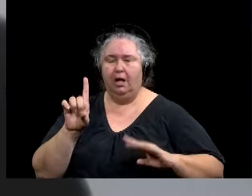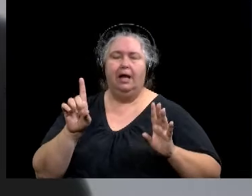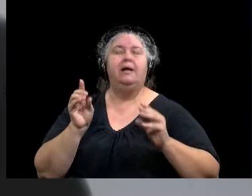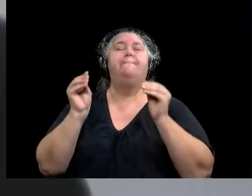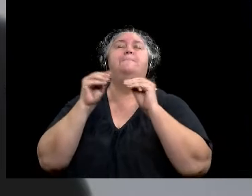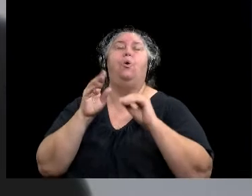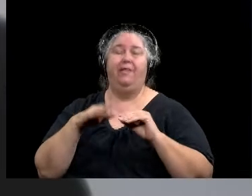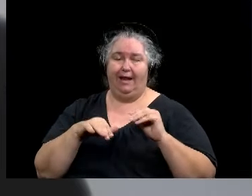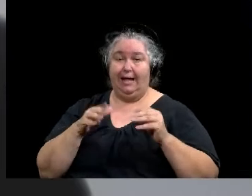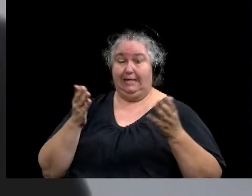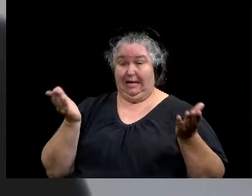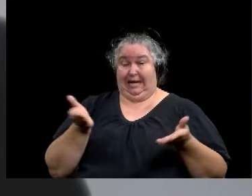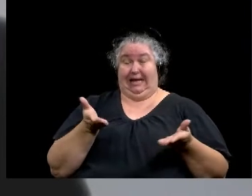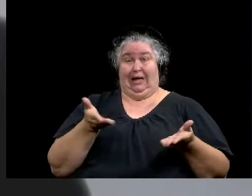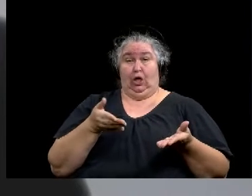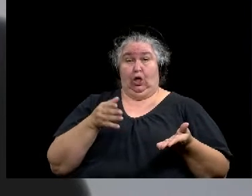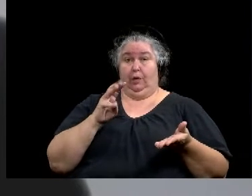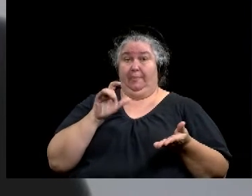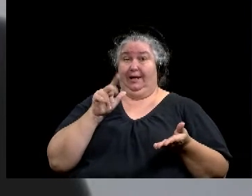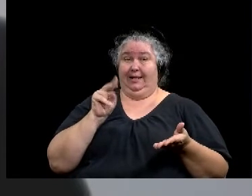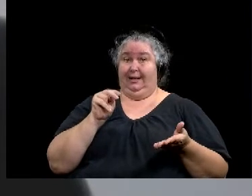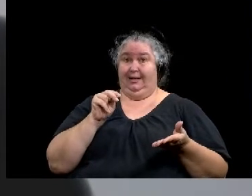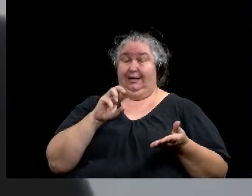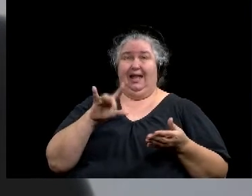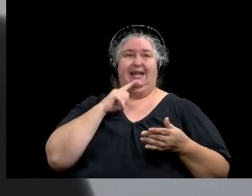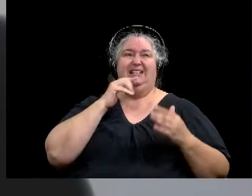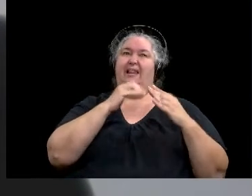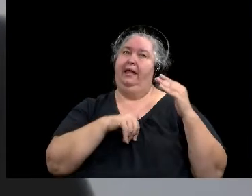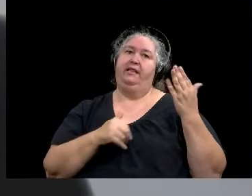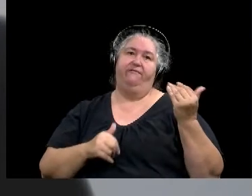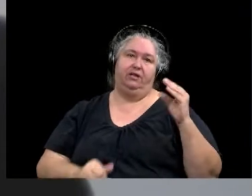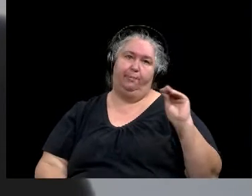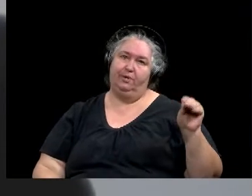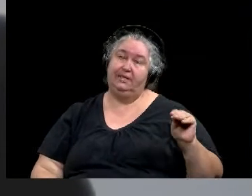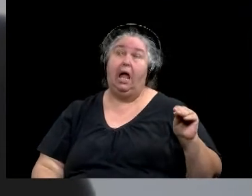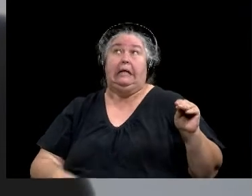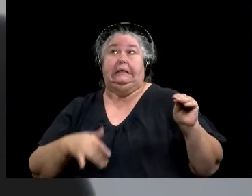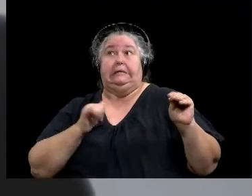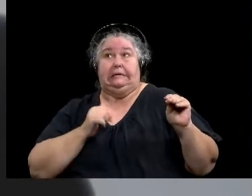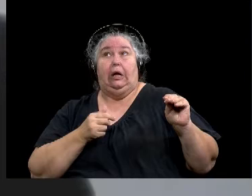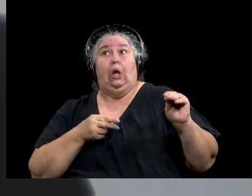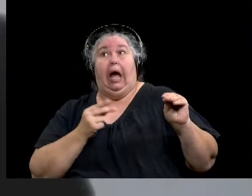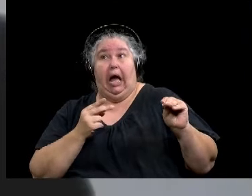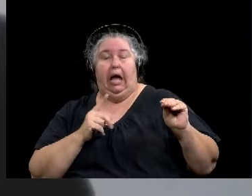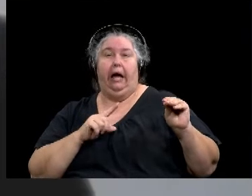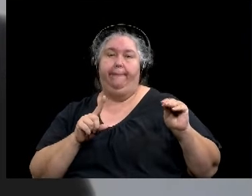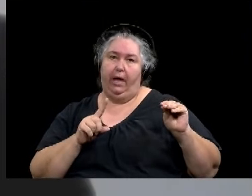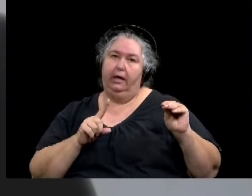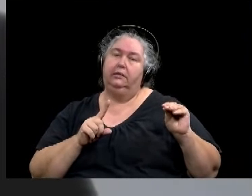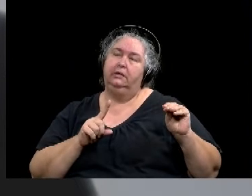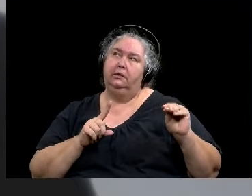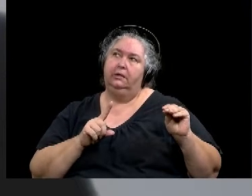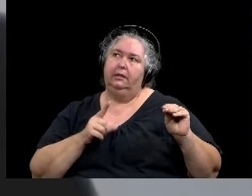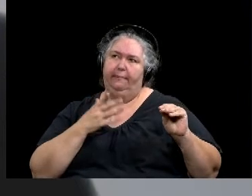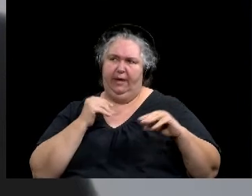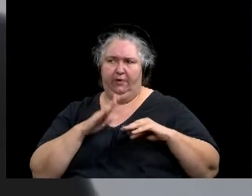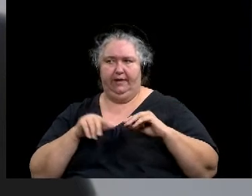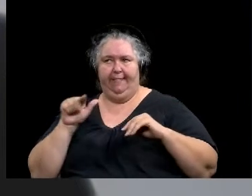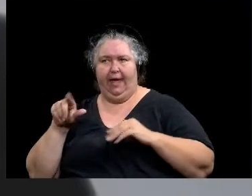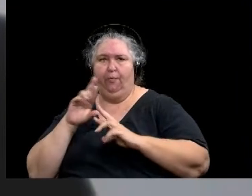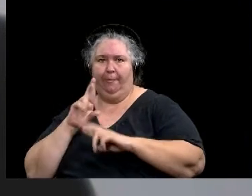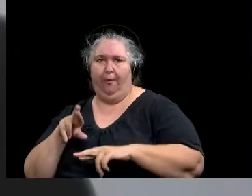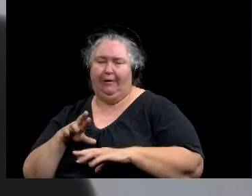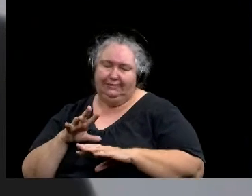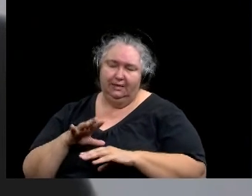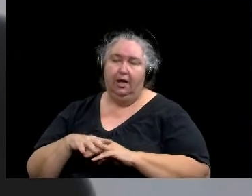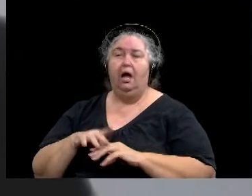de una persona aquí es menos de 15% como quiera es algo muy